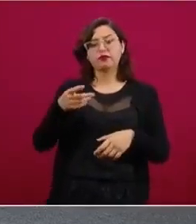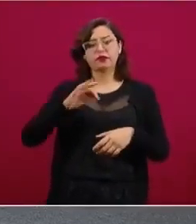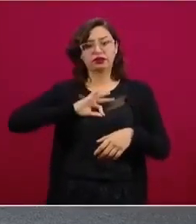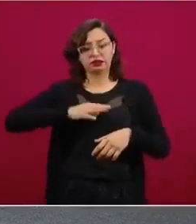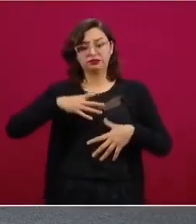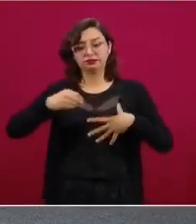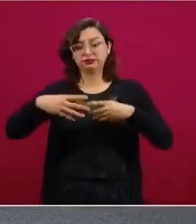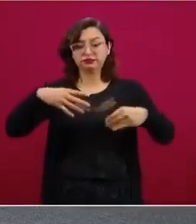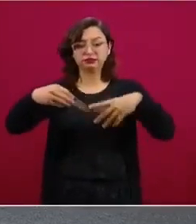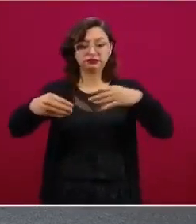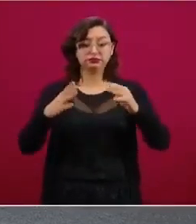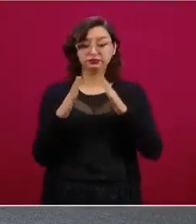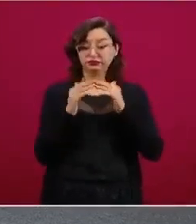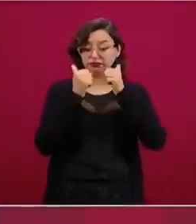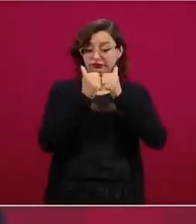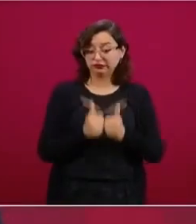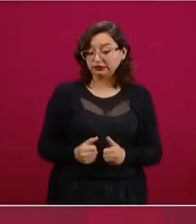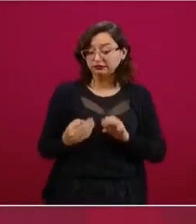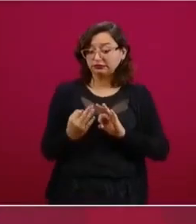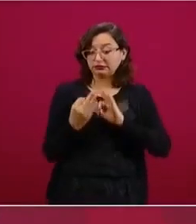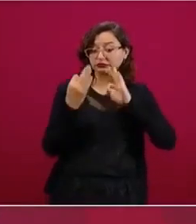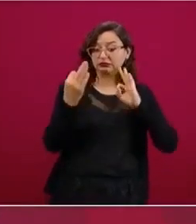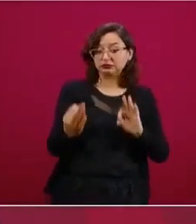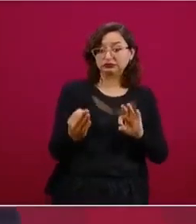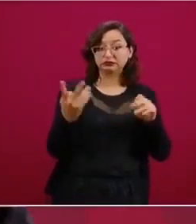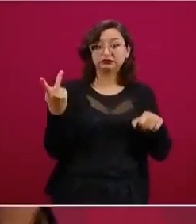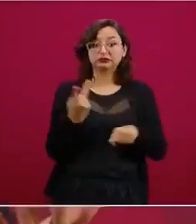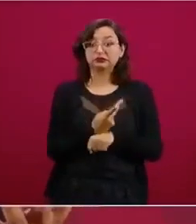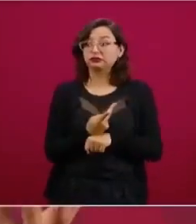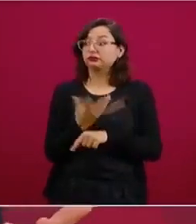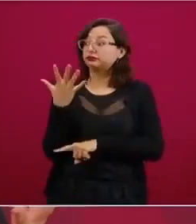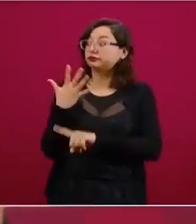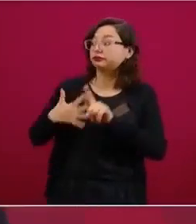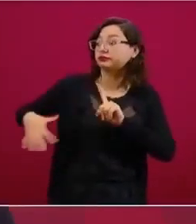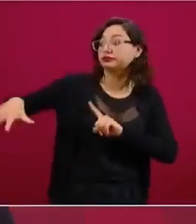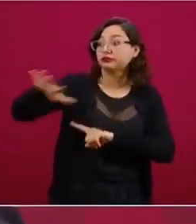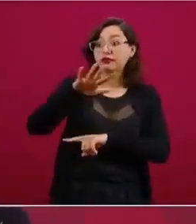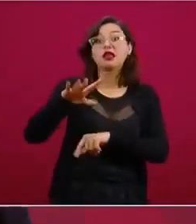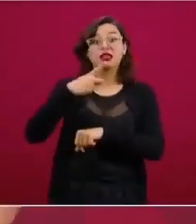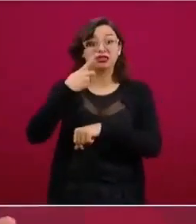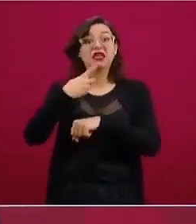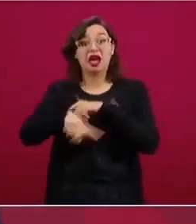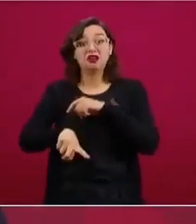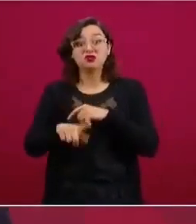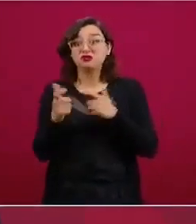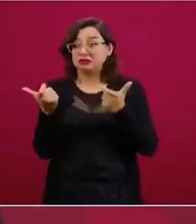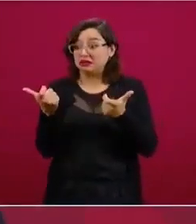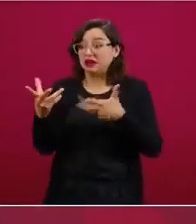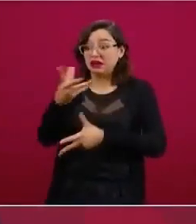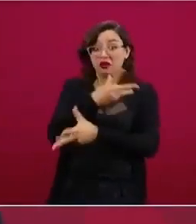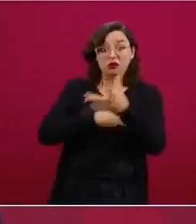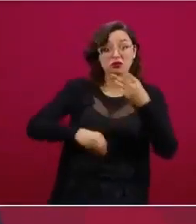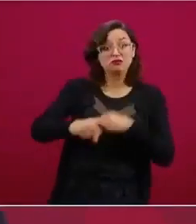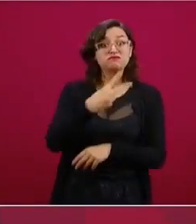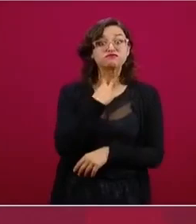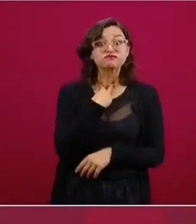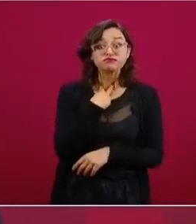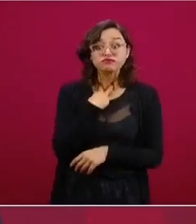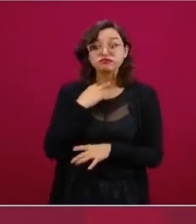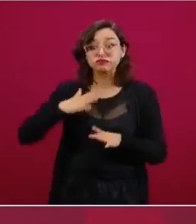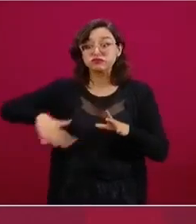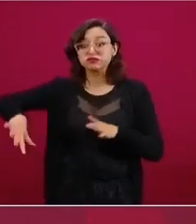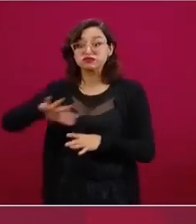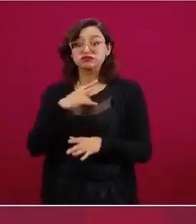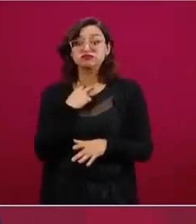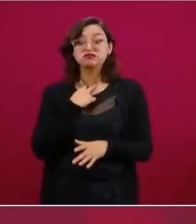público, porque es la vida pública, la economía nacional, la economía social, y en particular